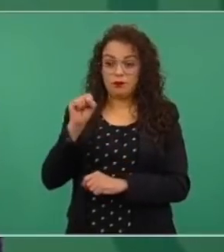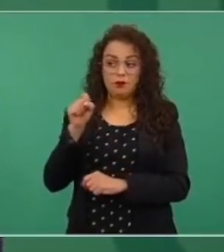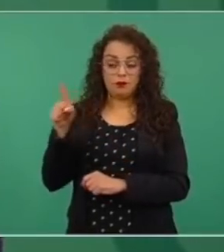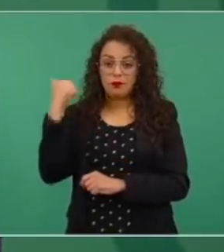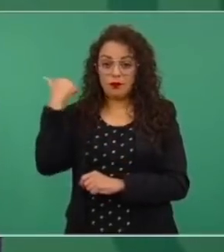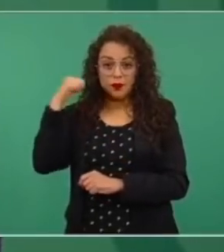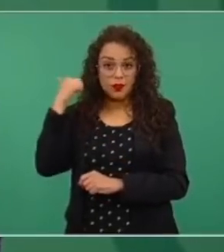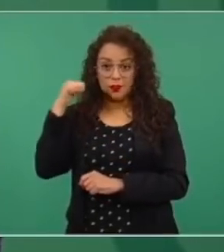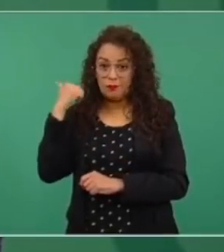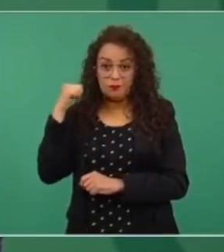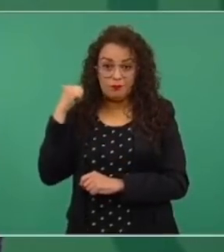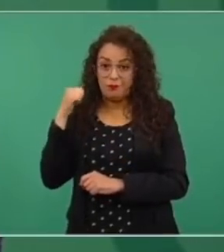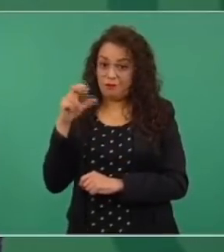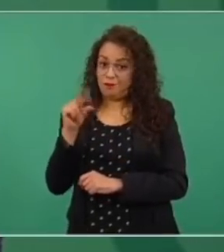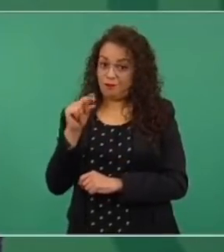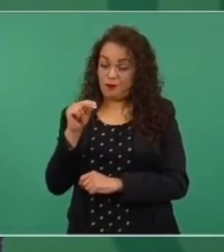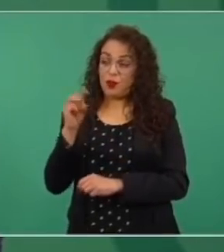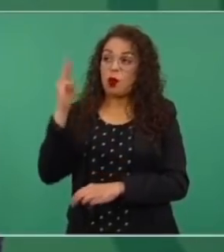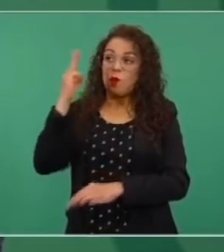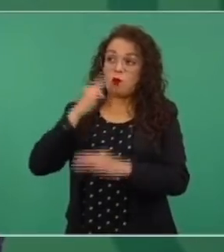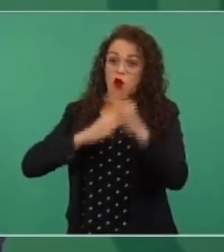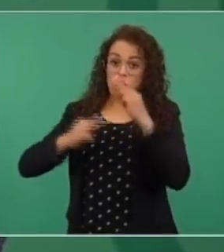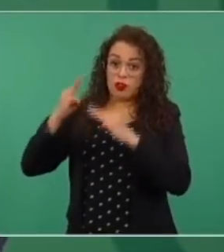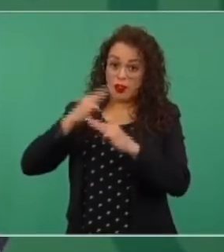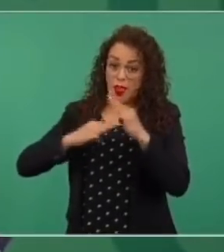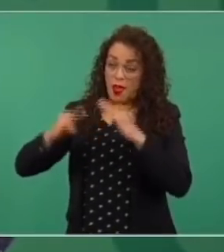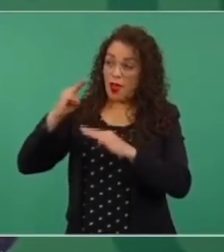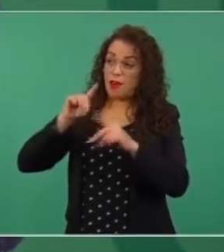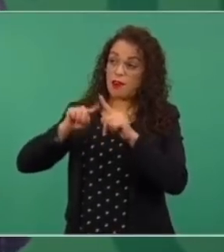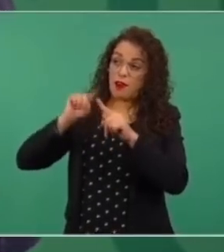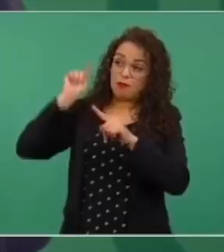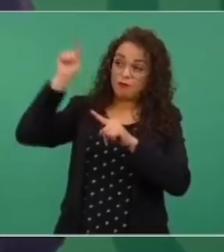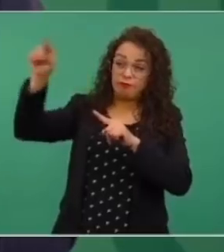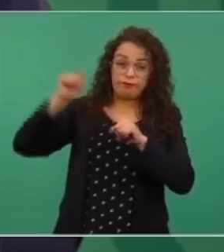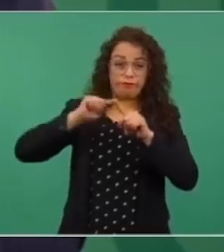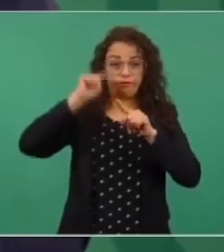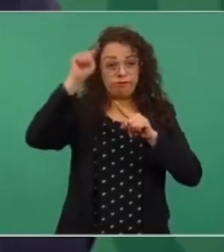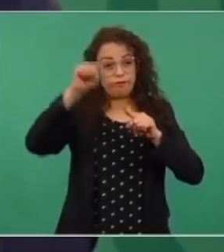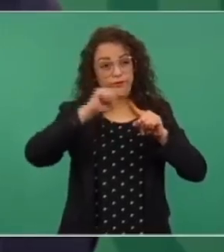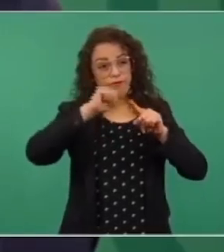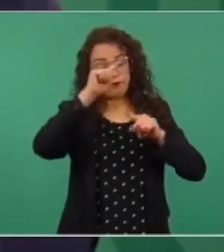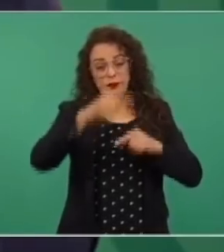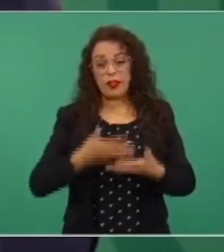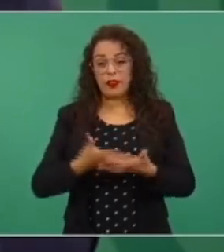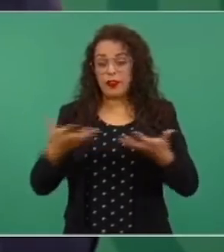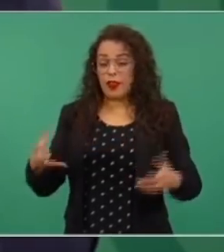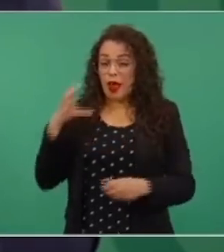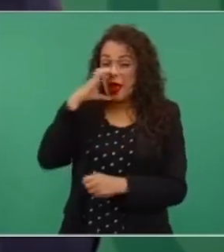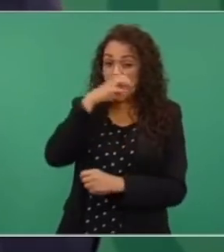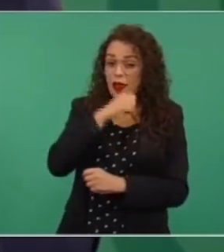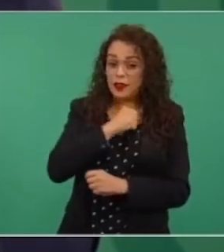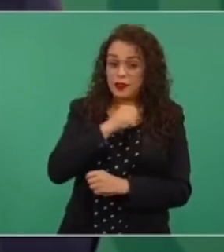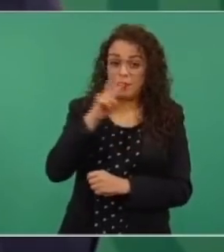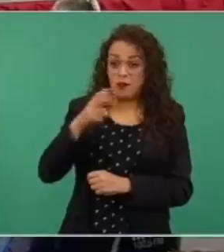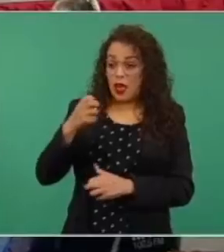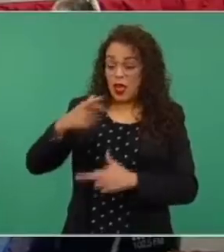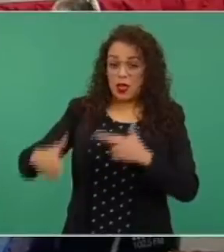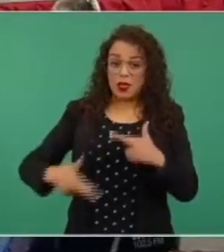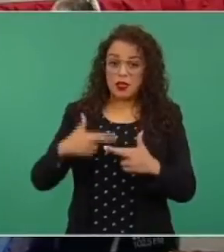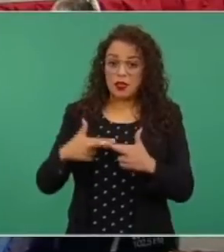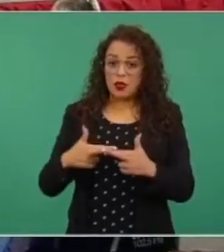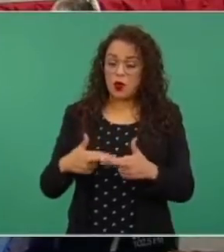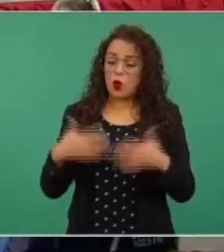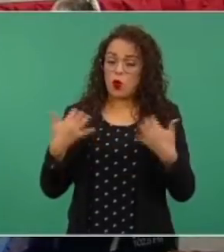es la montaña y es la tierra caliente, y son regiones muy abandonadas, muy